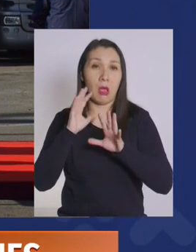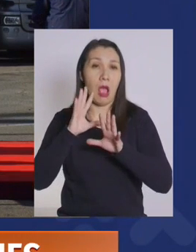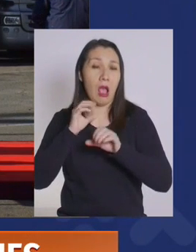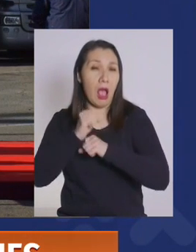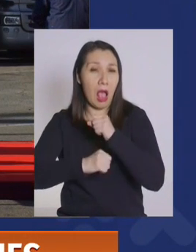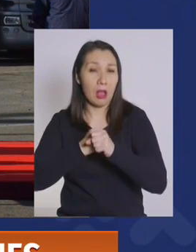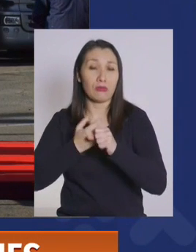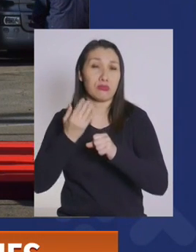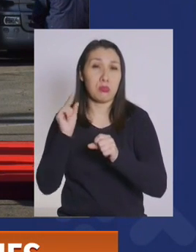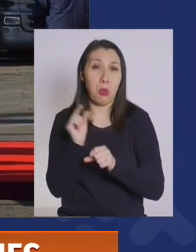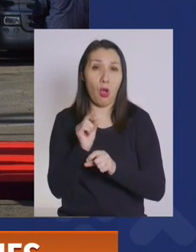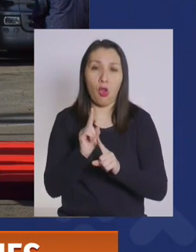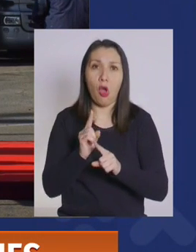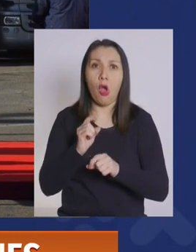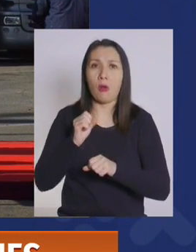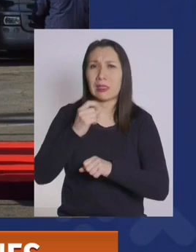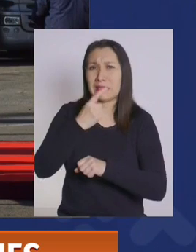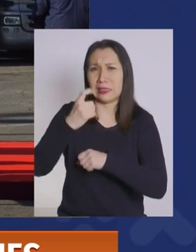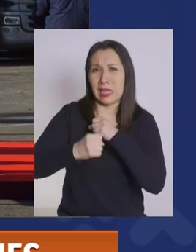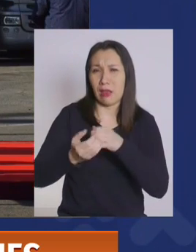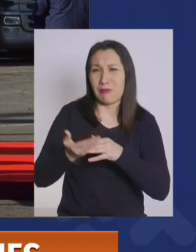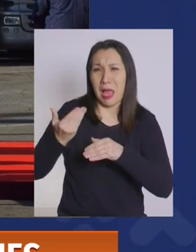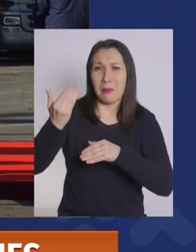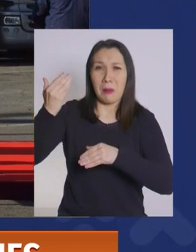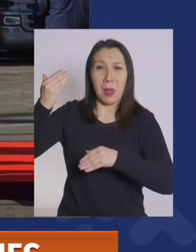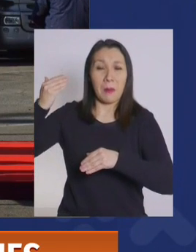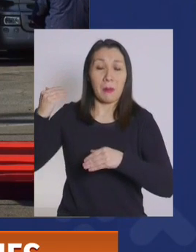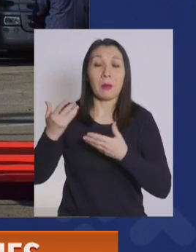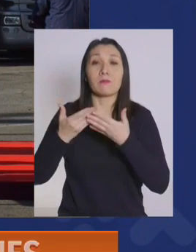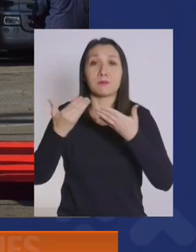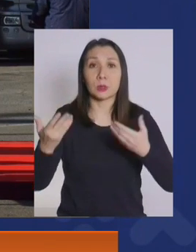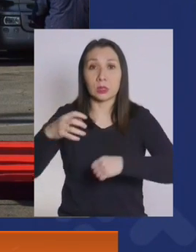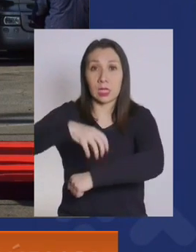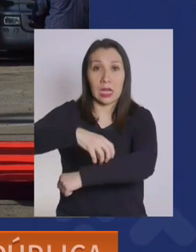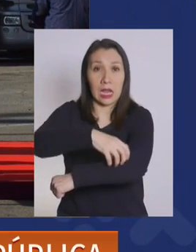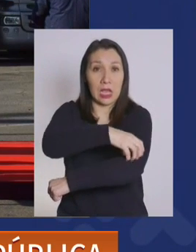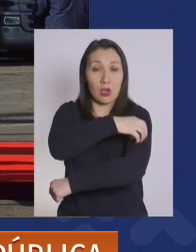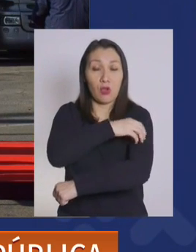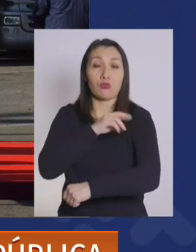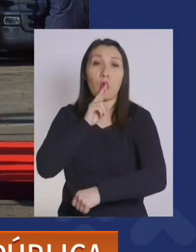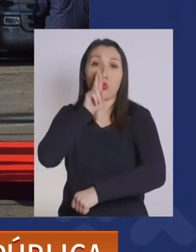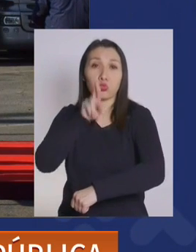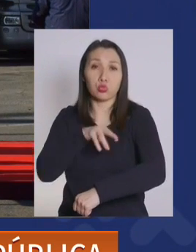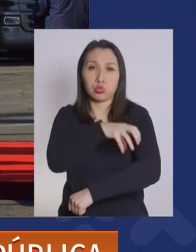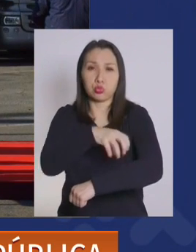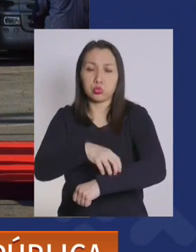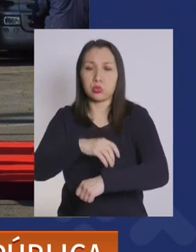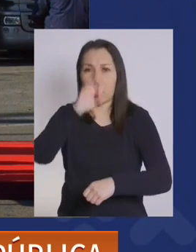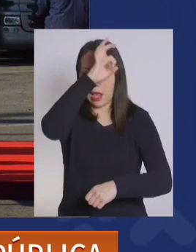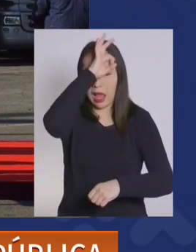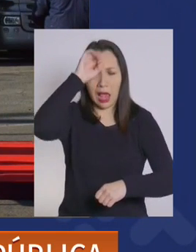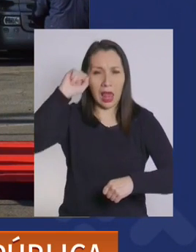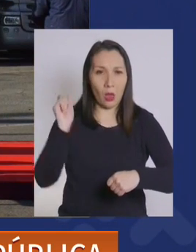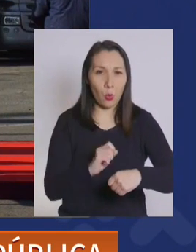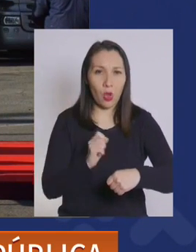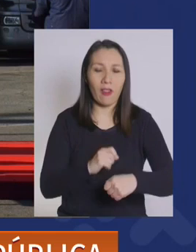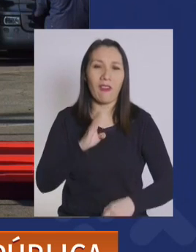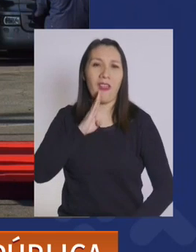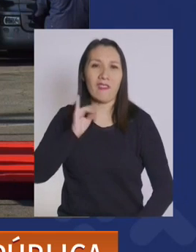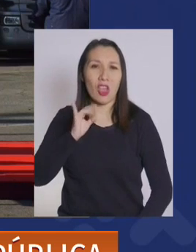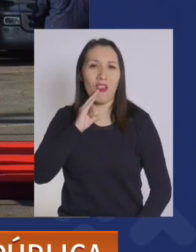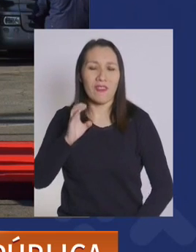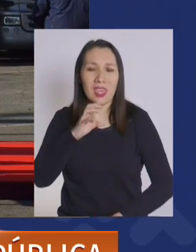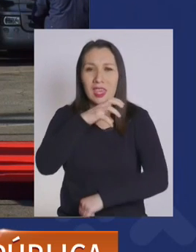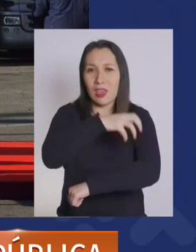desde siglos. Y por esa razón, las regiones, la macrorregión del sur, la Araucanía, la región del Biobío,